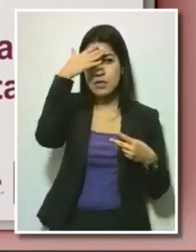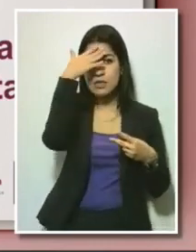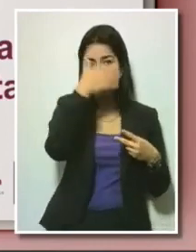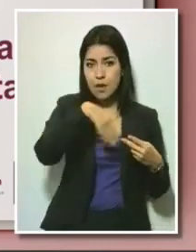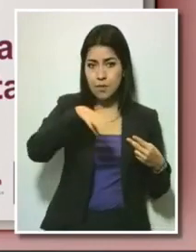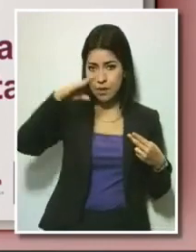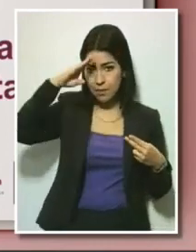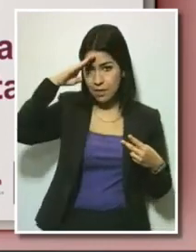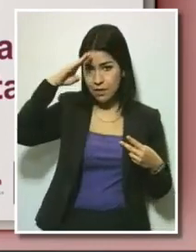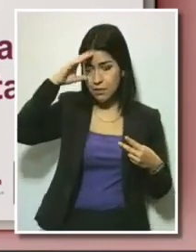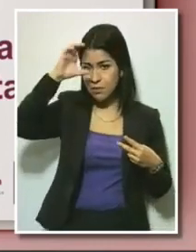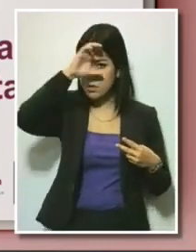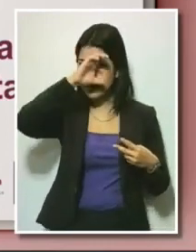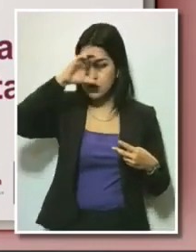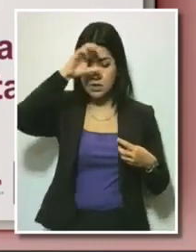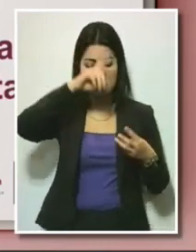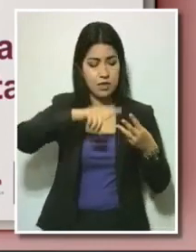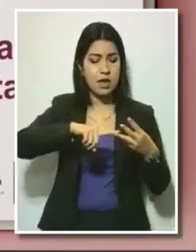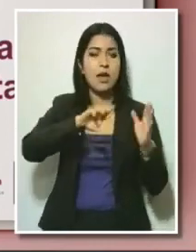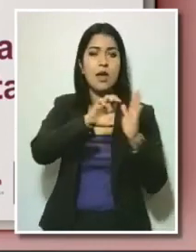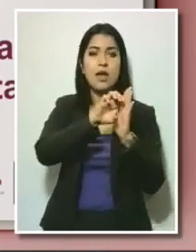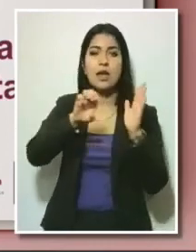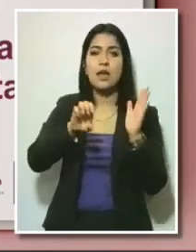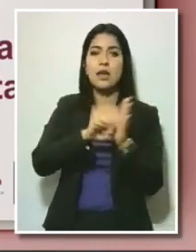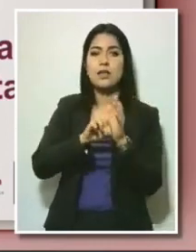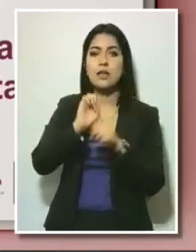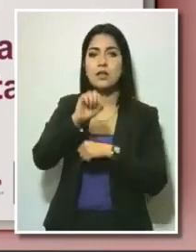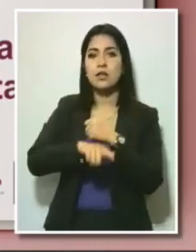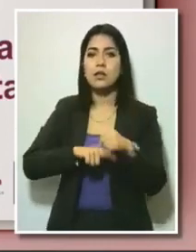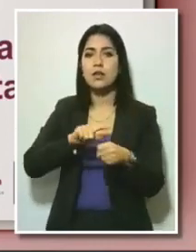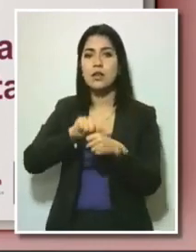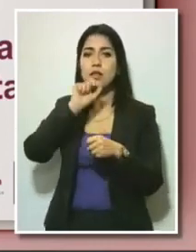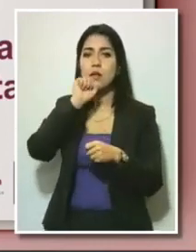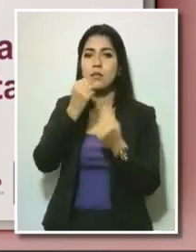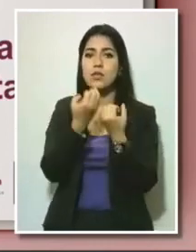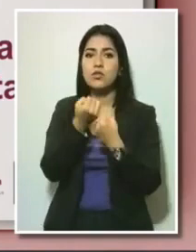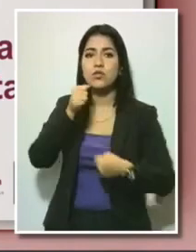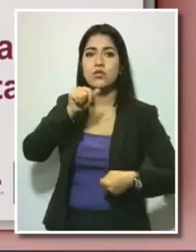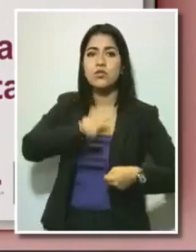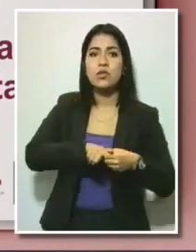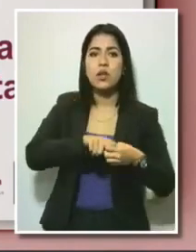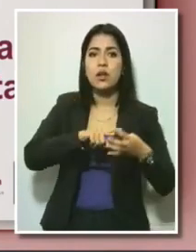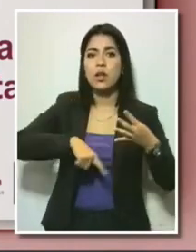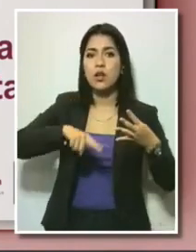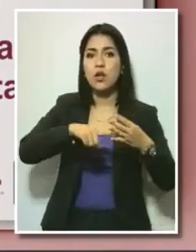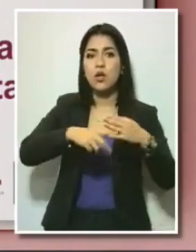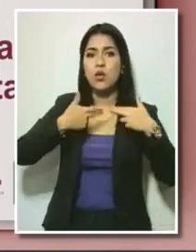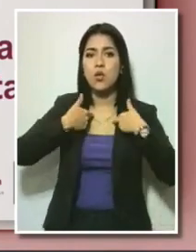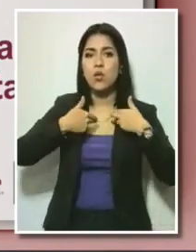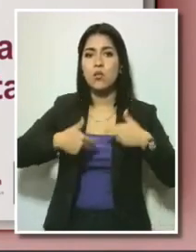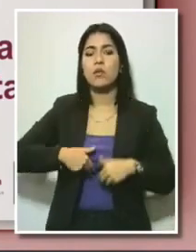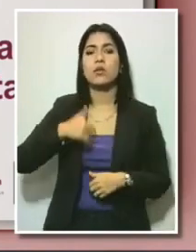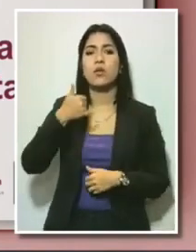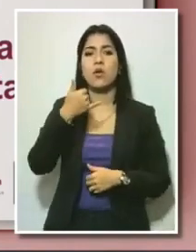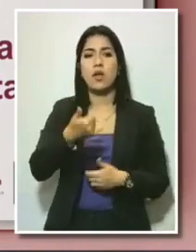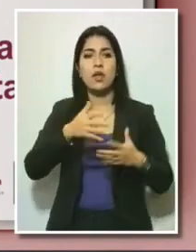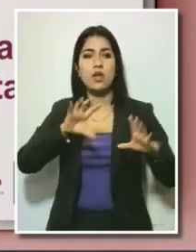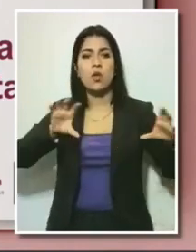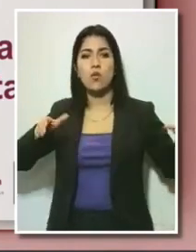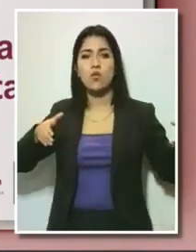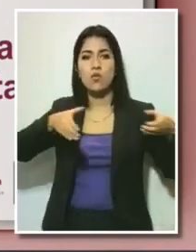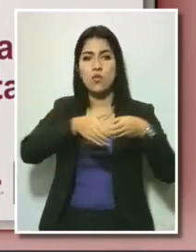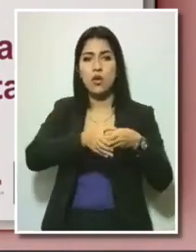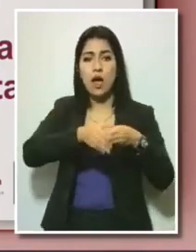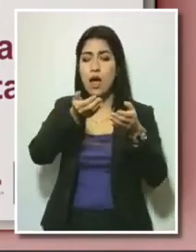pensamiento científico, ética, naturaleza y sociedades, y de lo humano y lo comunitario. Los